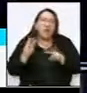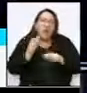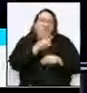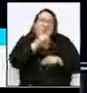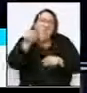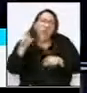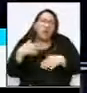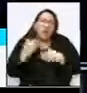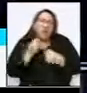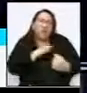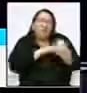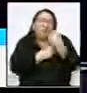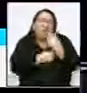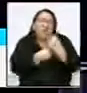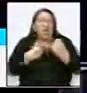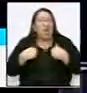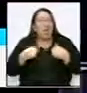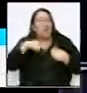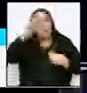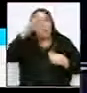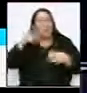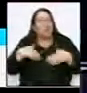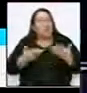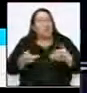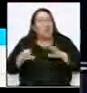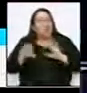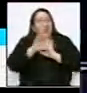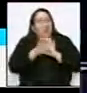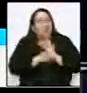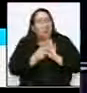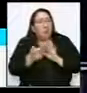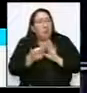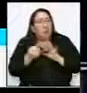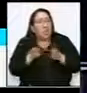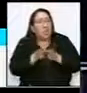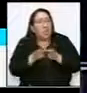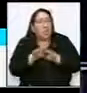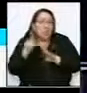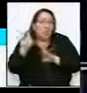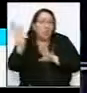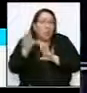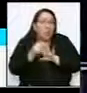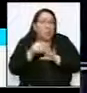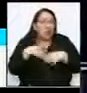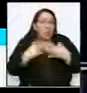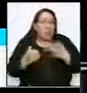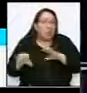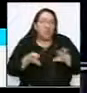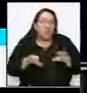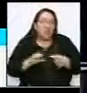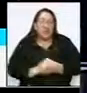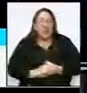son potencia, nosotros entonces, si hacemos una constitución parecida a la de ellos, también lo vamos a hacer.